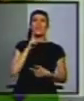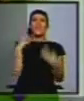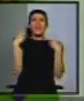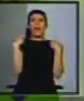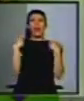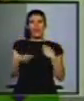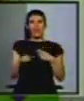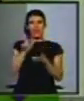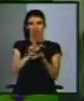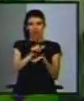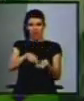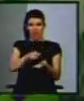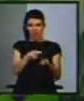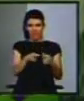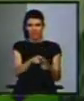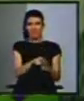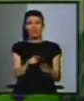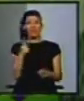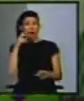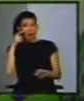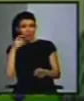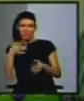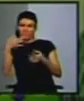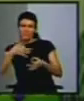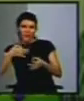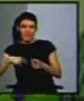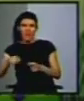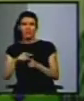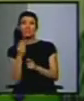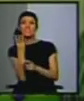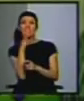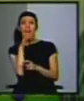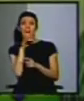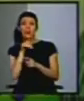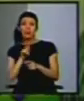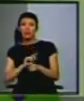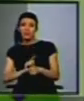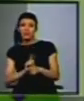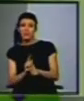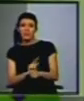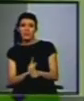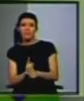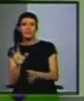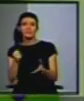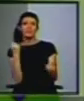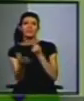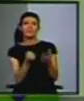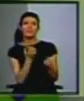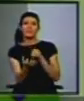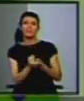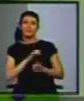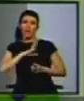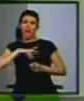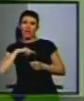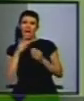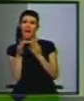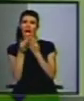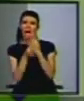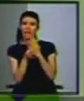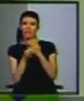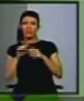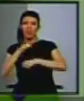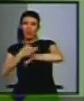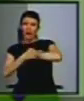a la perfección. No demoran más de 3 minutos en sacar todo lo que fueron a buscar. Collares, anillos y relojes